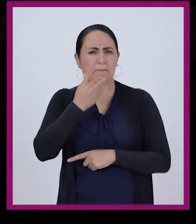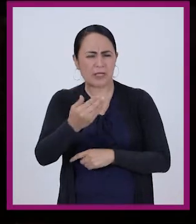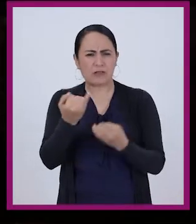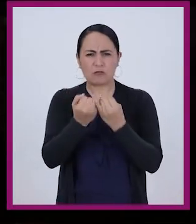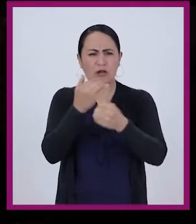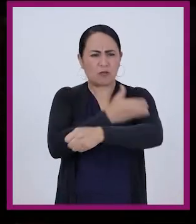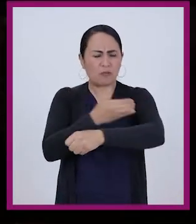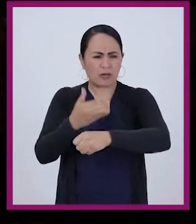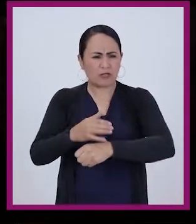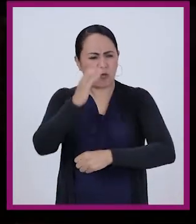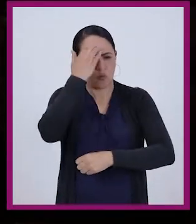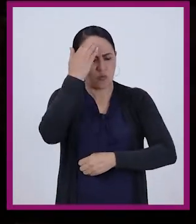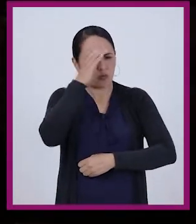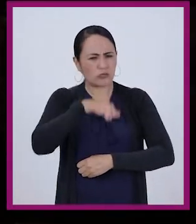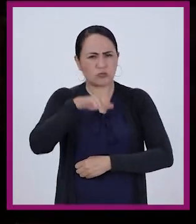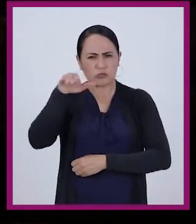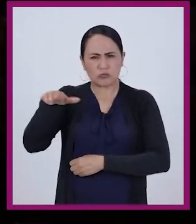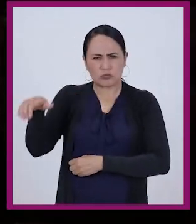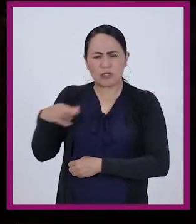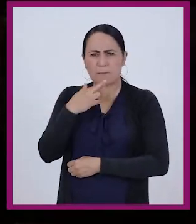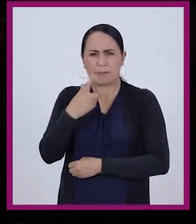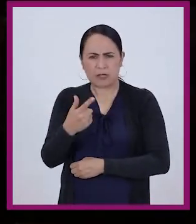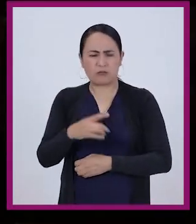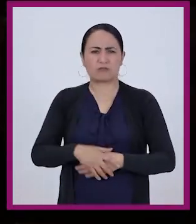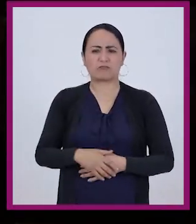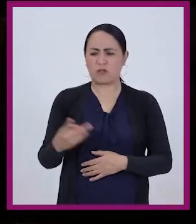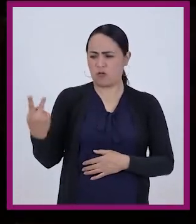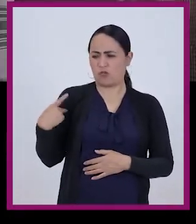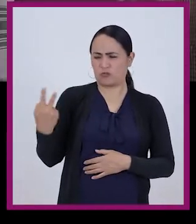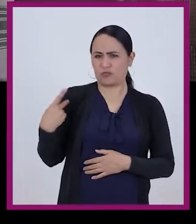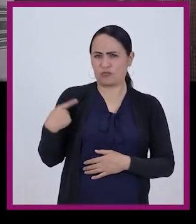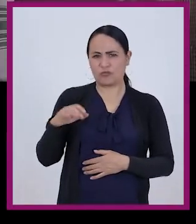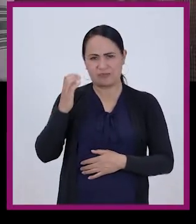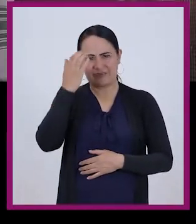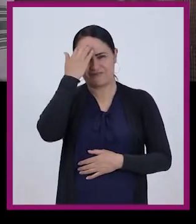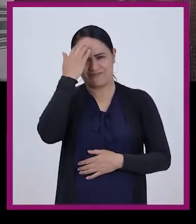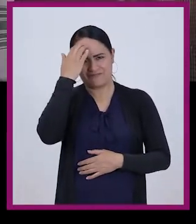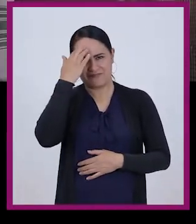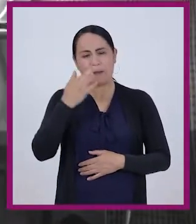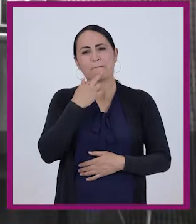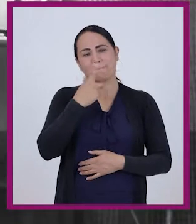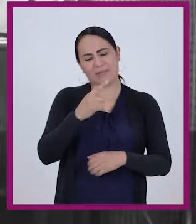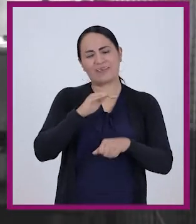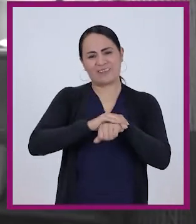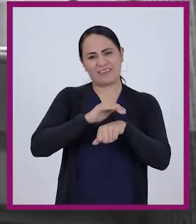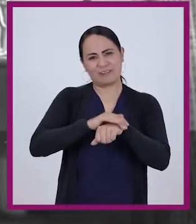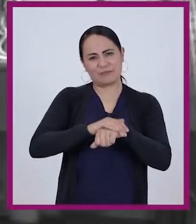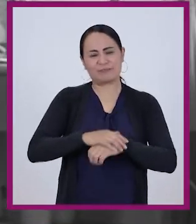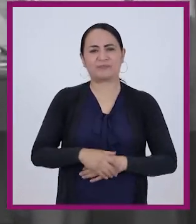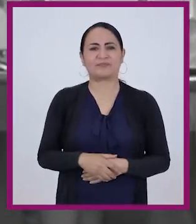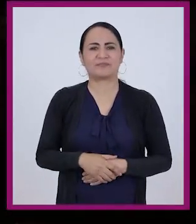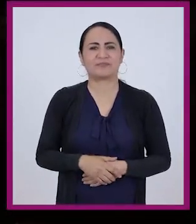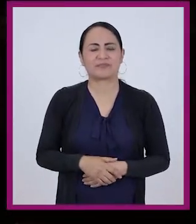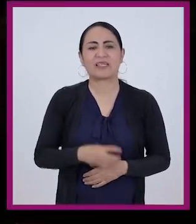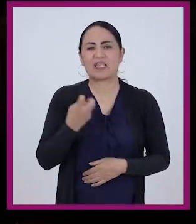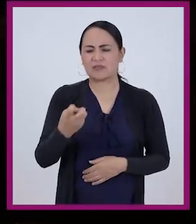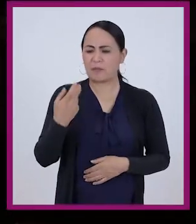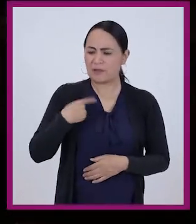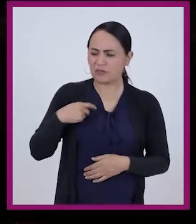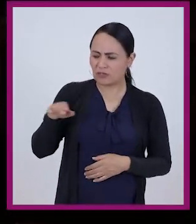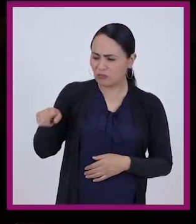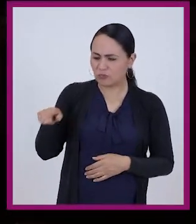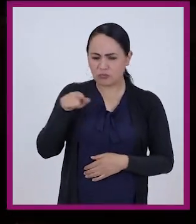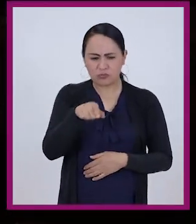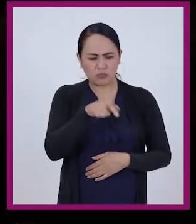trabajo. Además, puedes conocer a fondo a tus compañeros en un trabajo de equipo. Citla y yo así nos hicimos amigos. Así que podemos